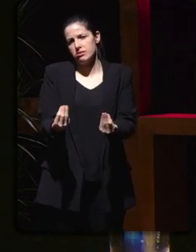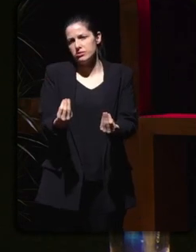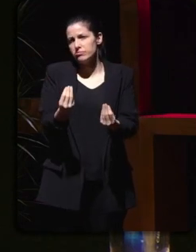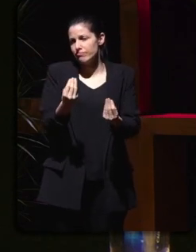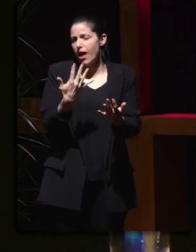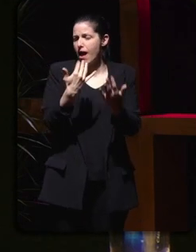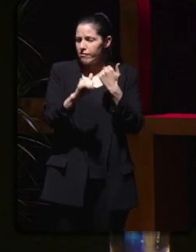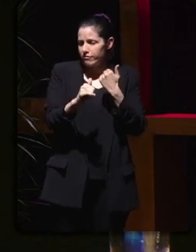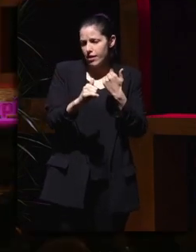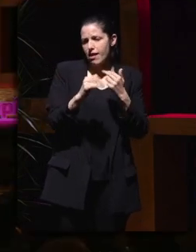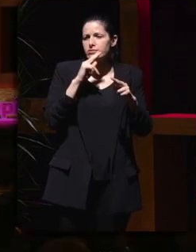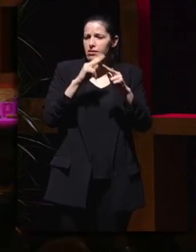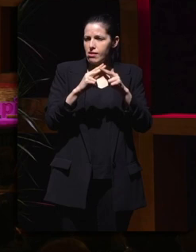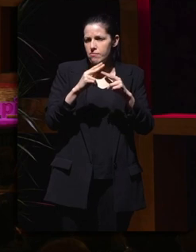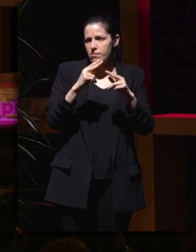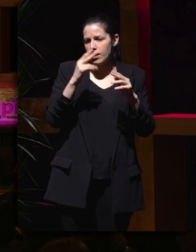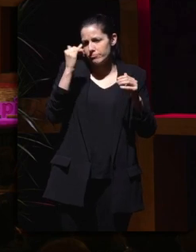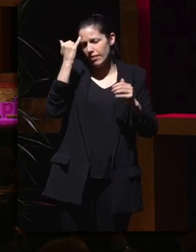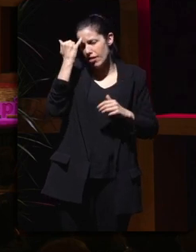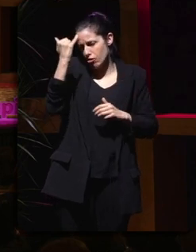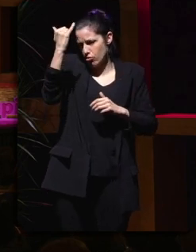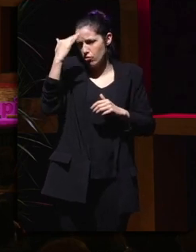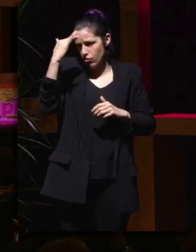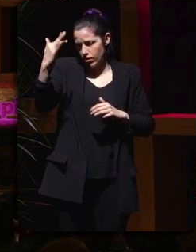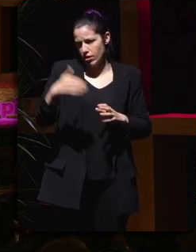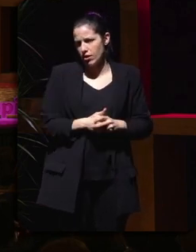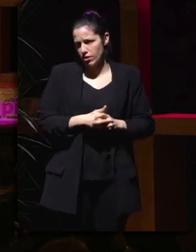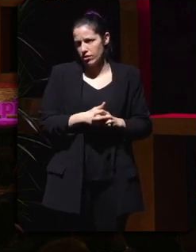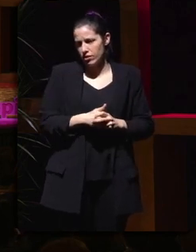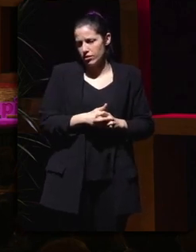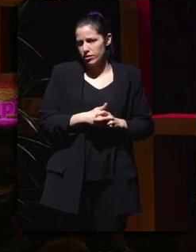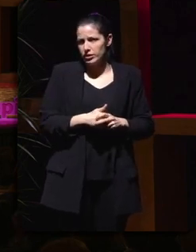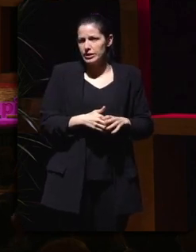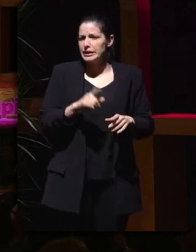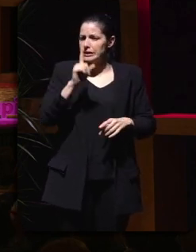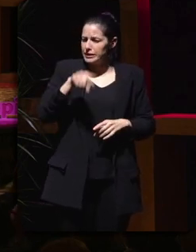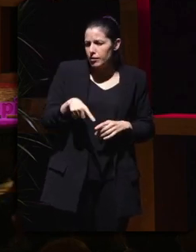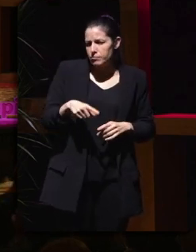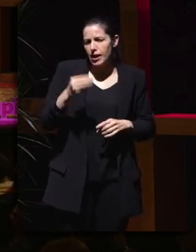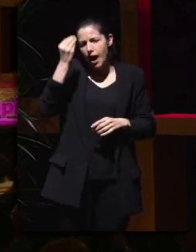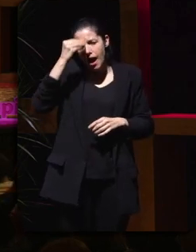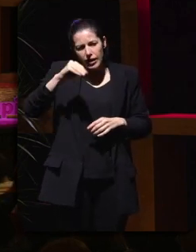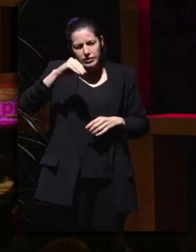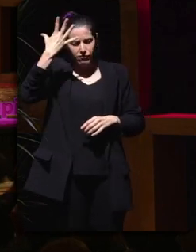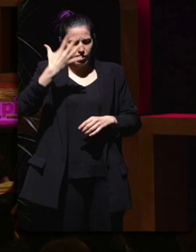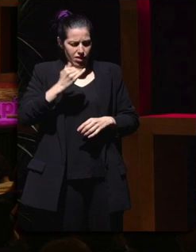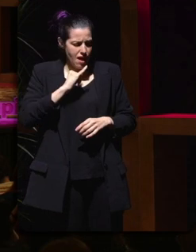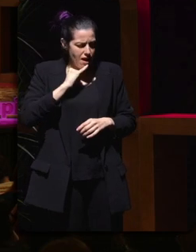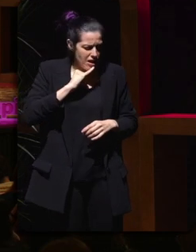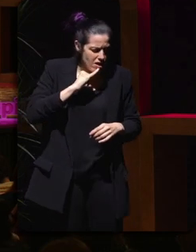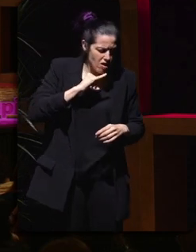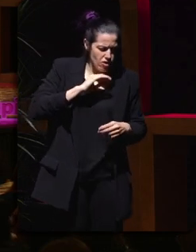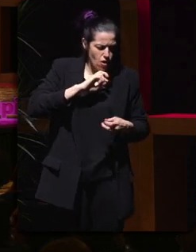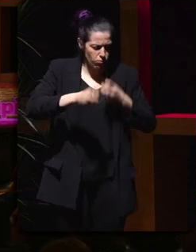y es cierto que hay ideología pero no dicen que lo otro también lo es que se altera artificialmente el uso del idioma cuando